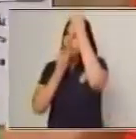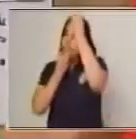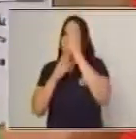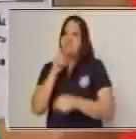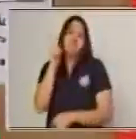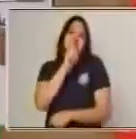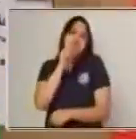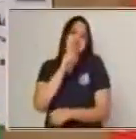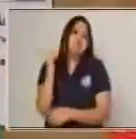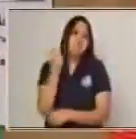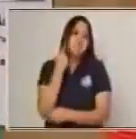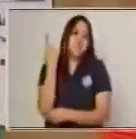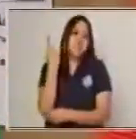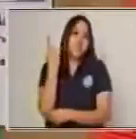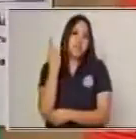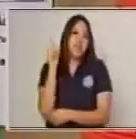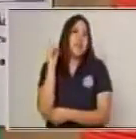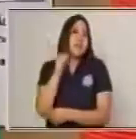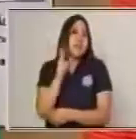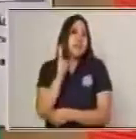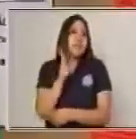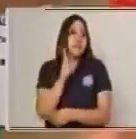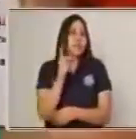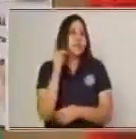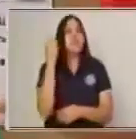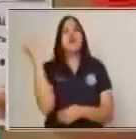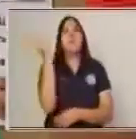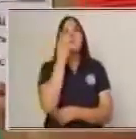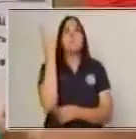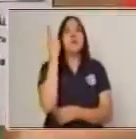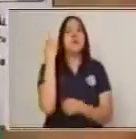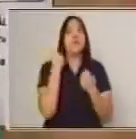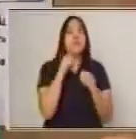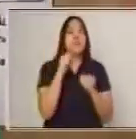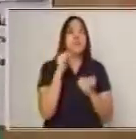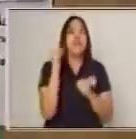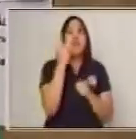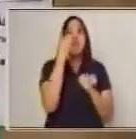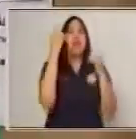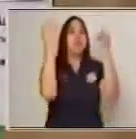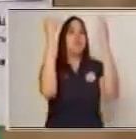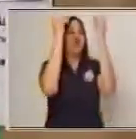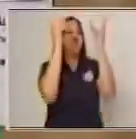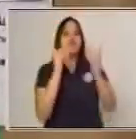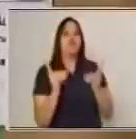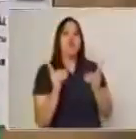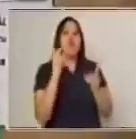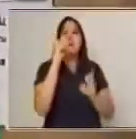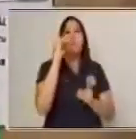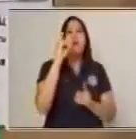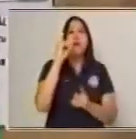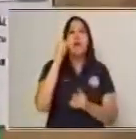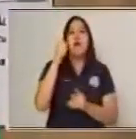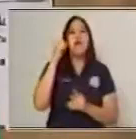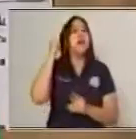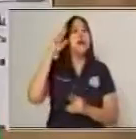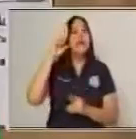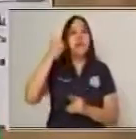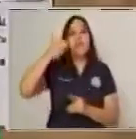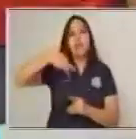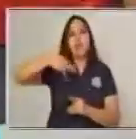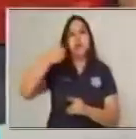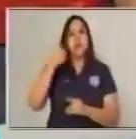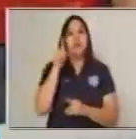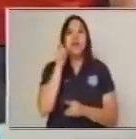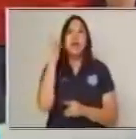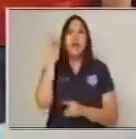importante. Siempre es bueno hacer un diagrama. Yo les enseñé 2 diagramas hoy. El primer diagrama es este, que es un